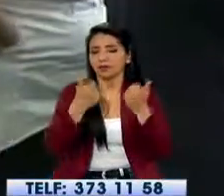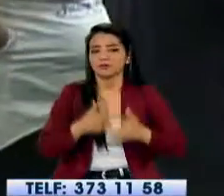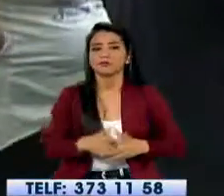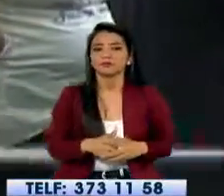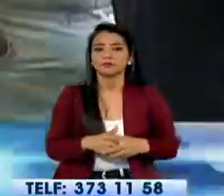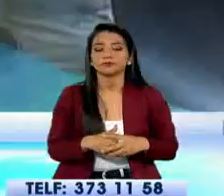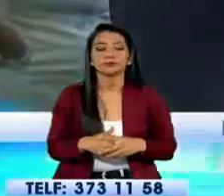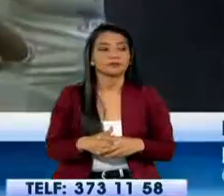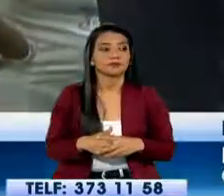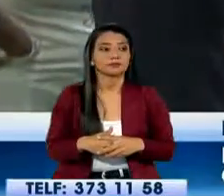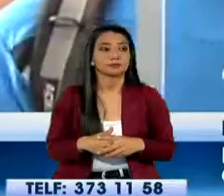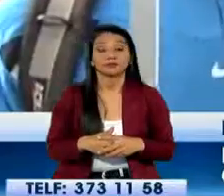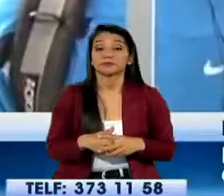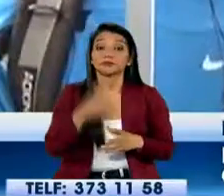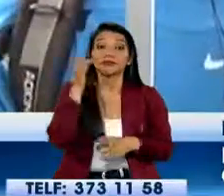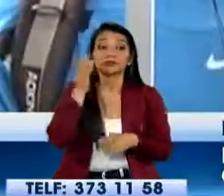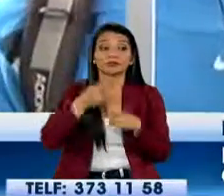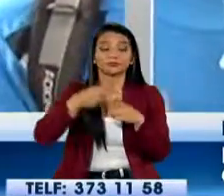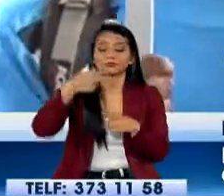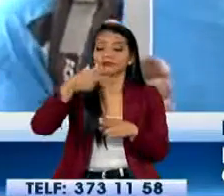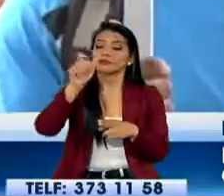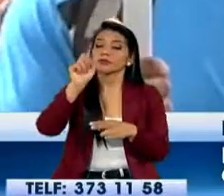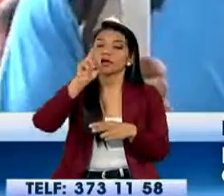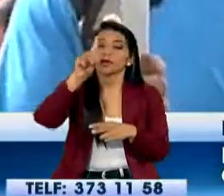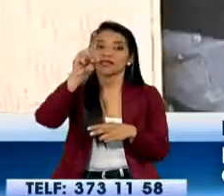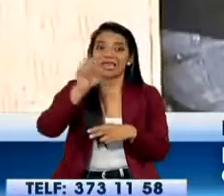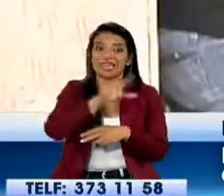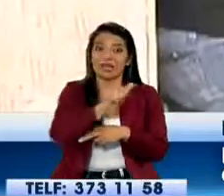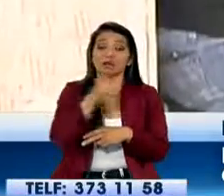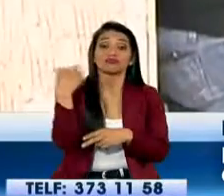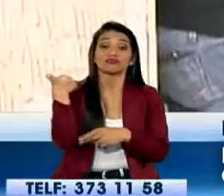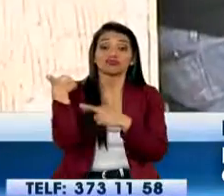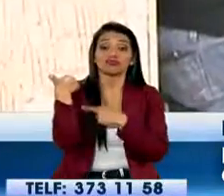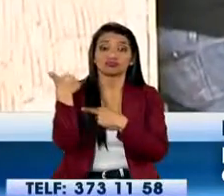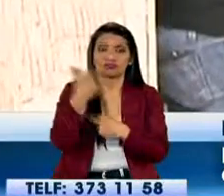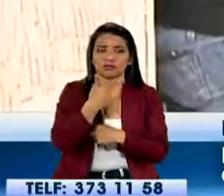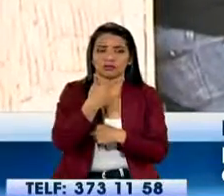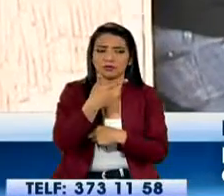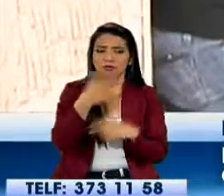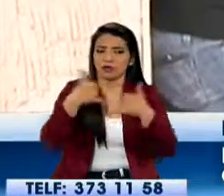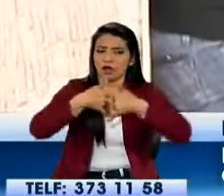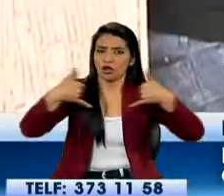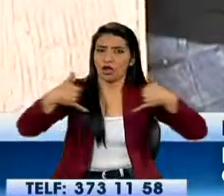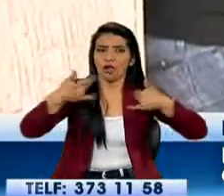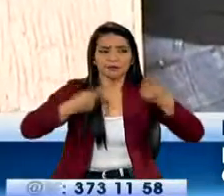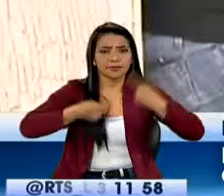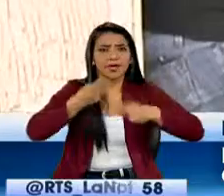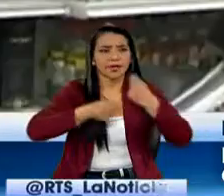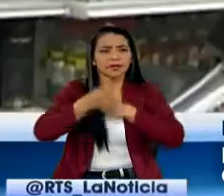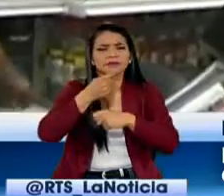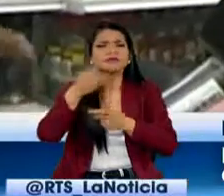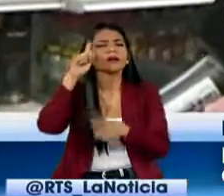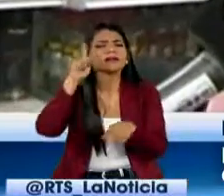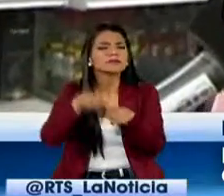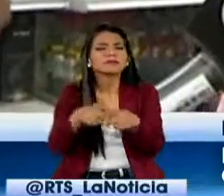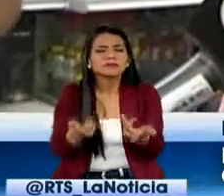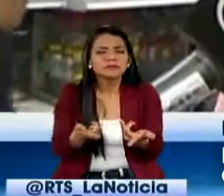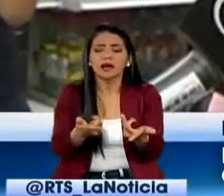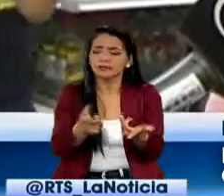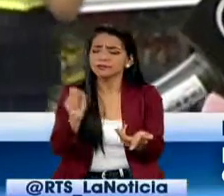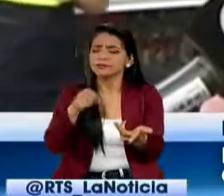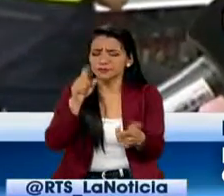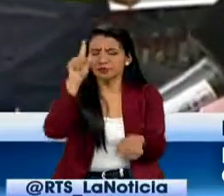compartido con Gardenia Ponce, encargada de uno de los locales revisados. Me parece buena idea eso también,